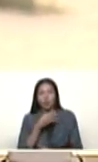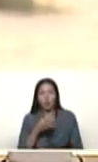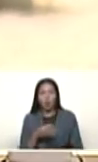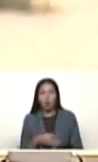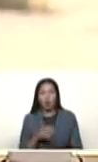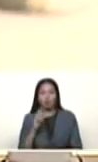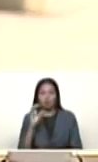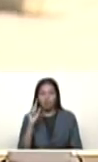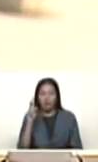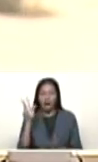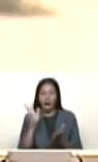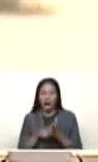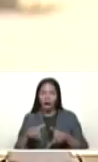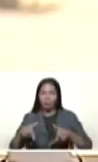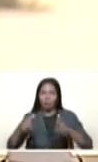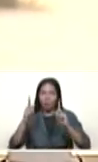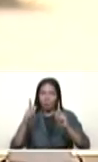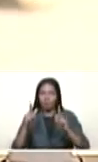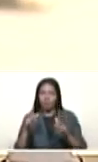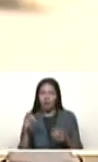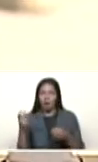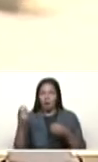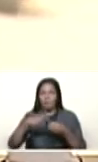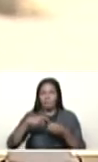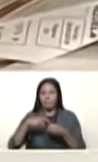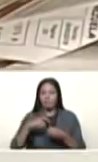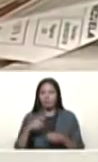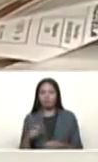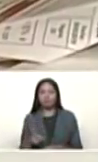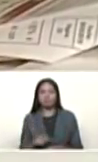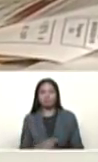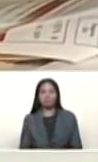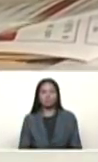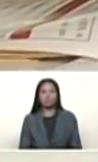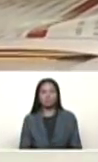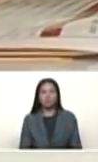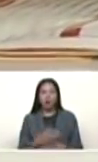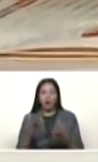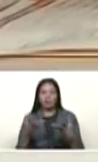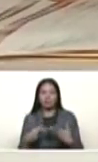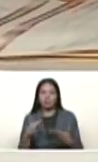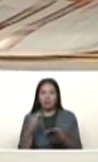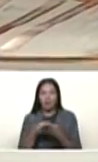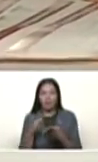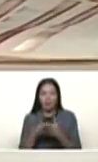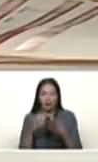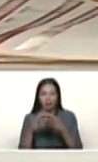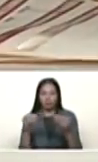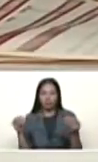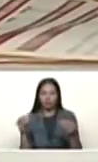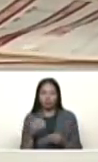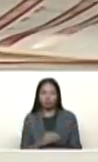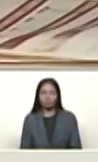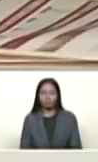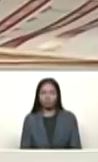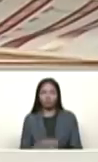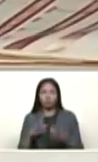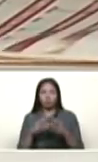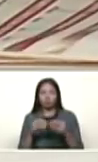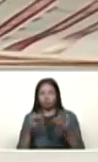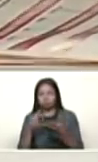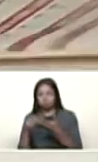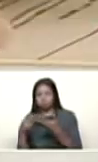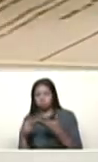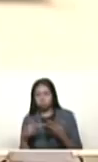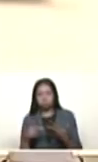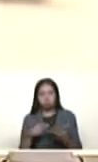Sociales. Aprobado, que se incorporen de inmediato a recibir sus pensiones y todos los beneficios de